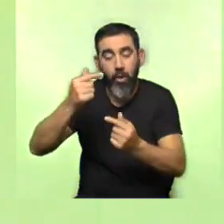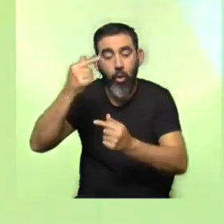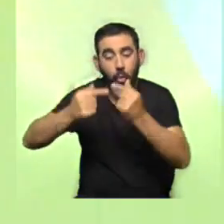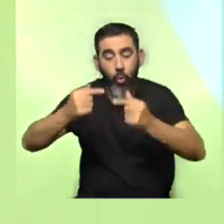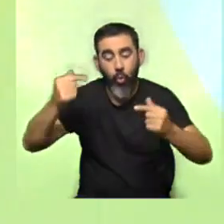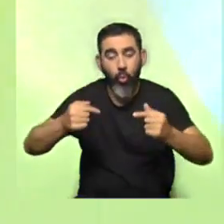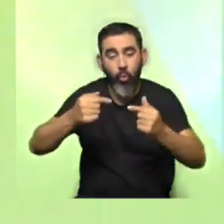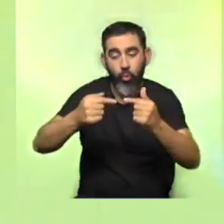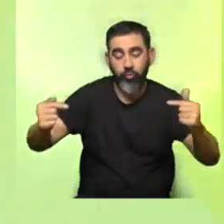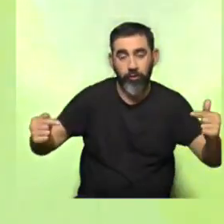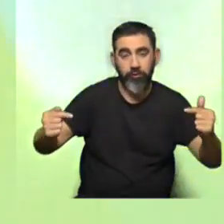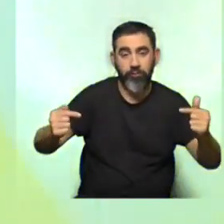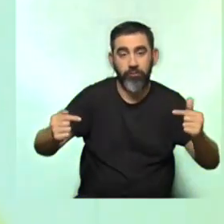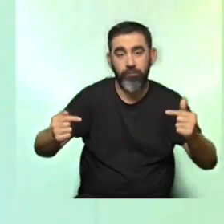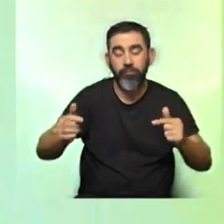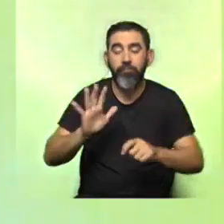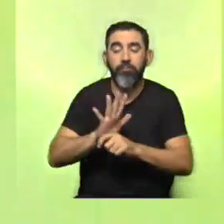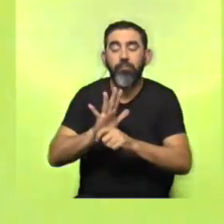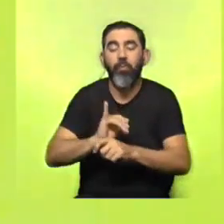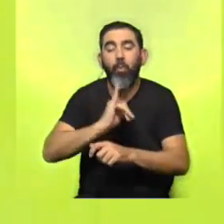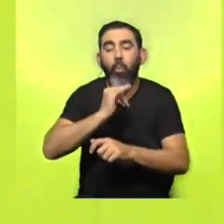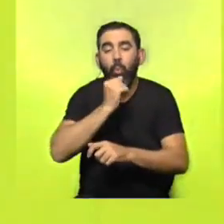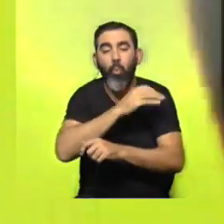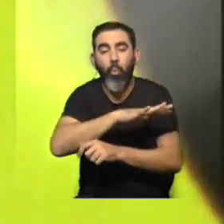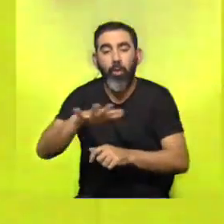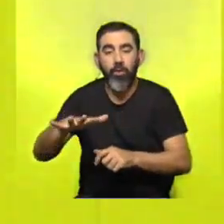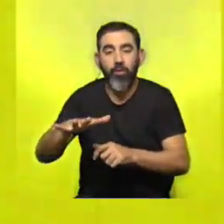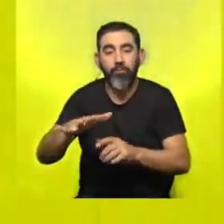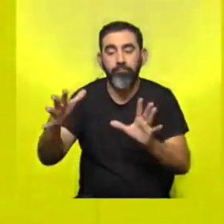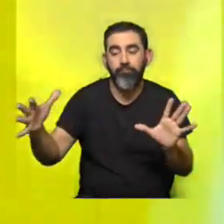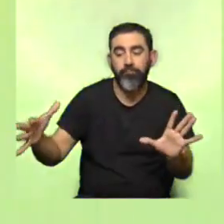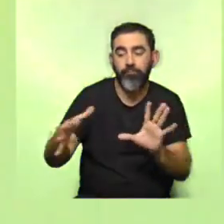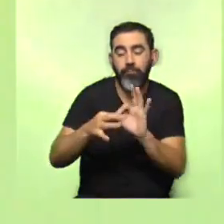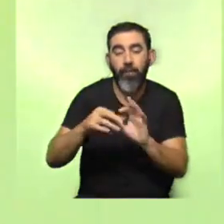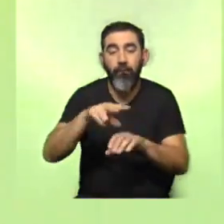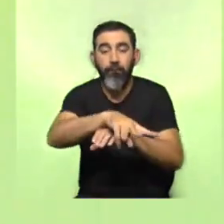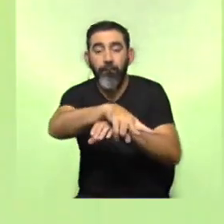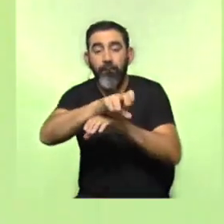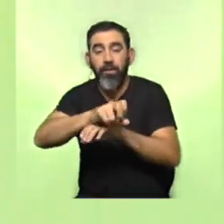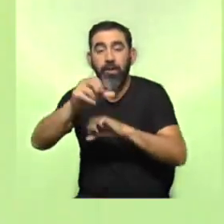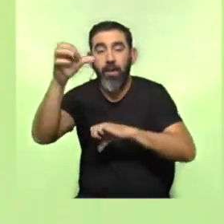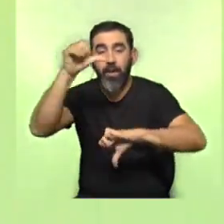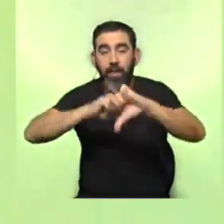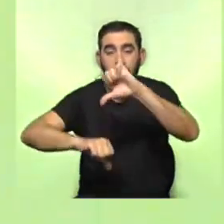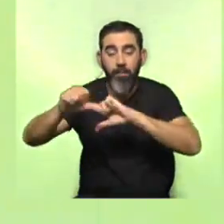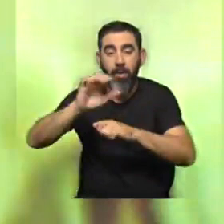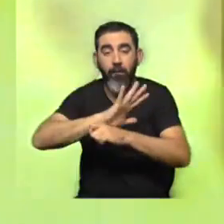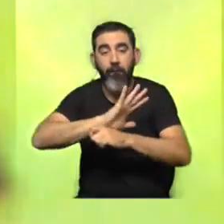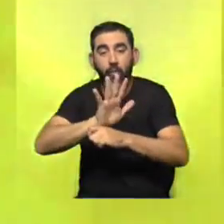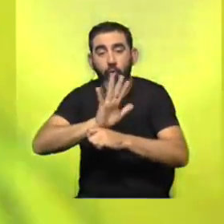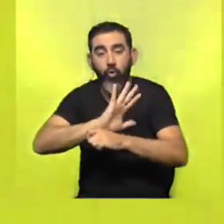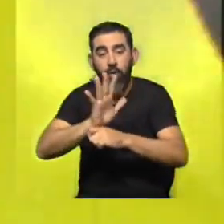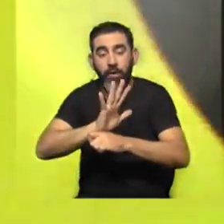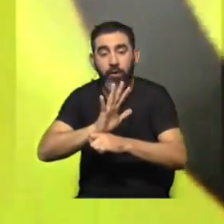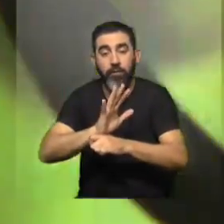objetos inmateriales nos cuenten una historia. Unimos acá física, química, biología, y